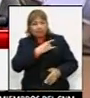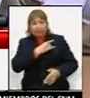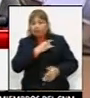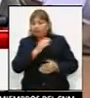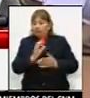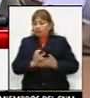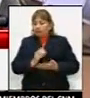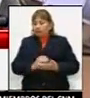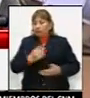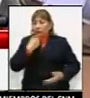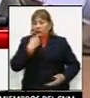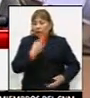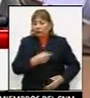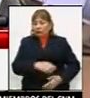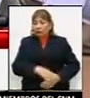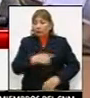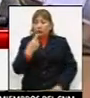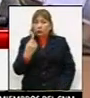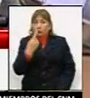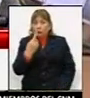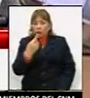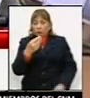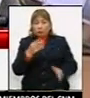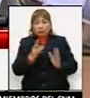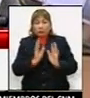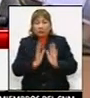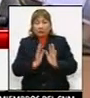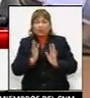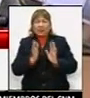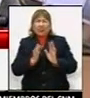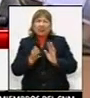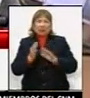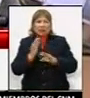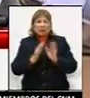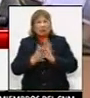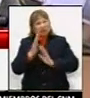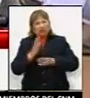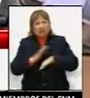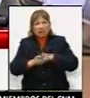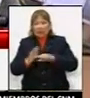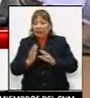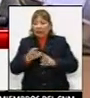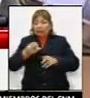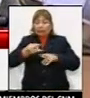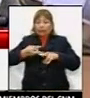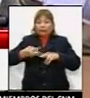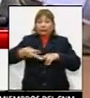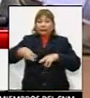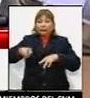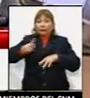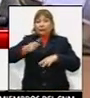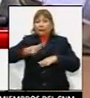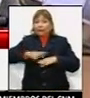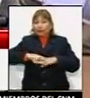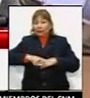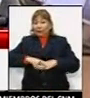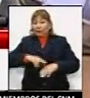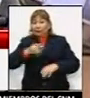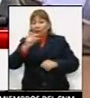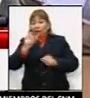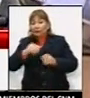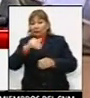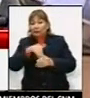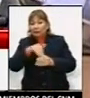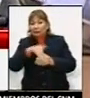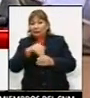y les hemos dicho lo siguiente, solo para términos de simulación. Si nosotros hubiéramos duplicado el número de escaños